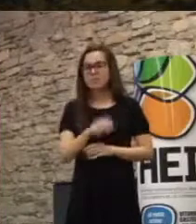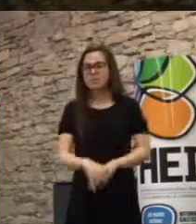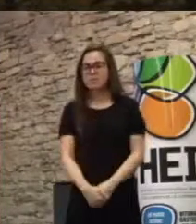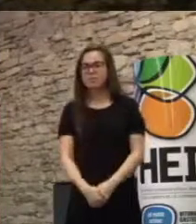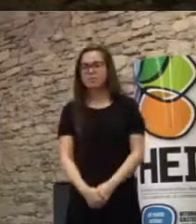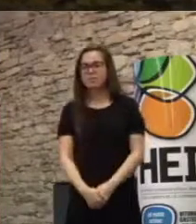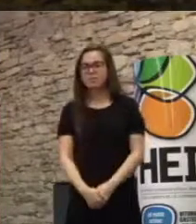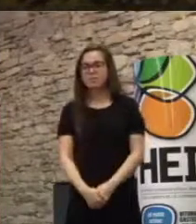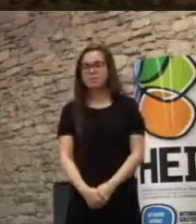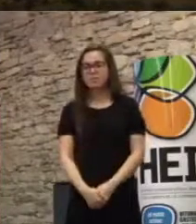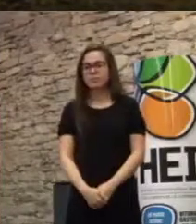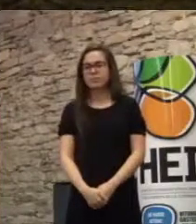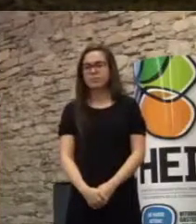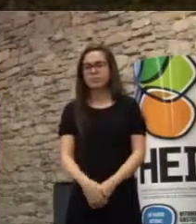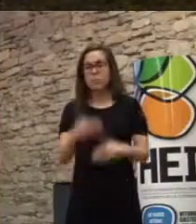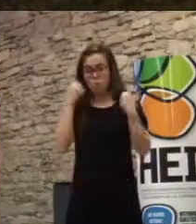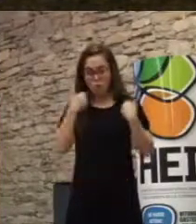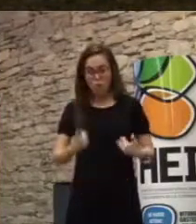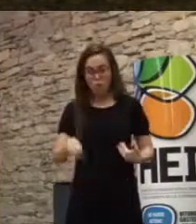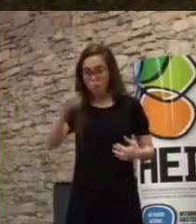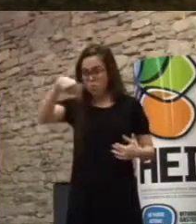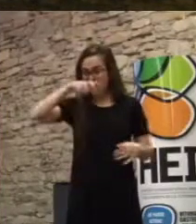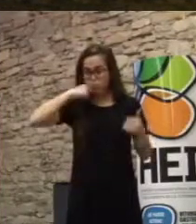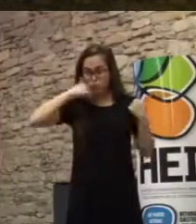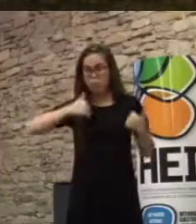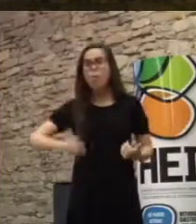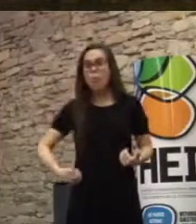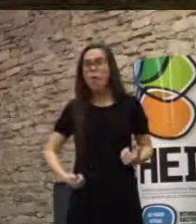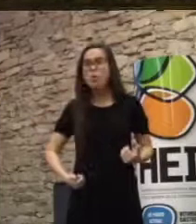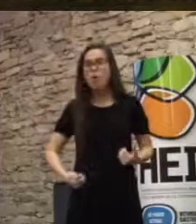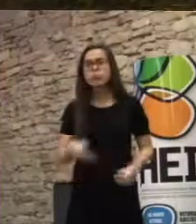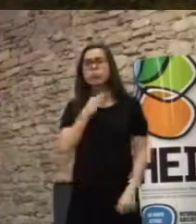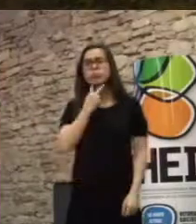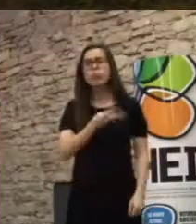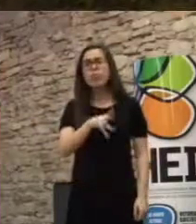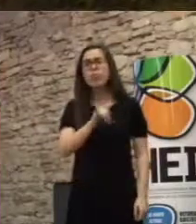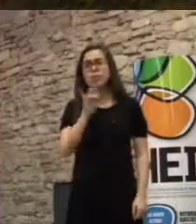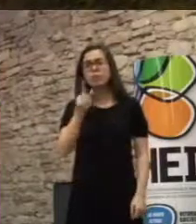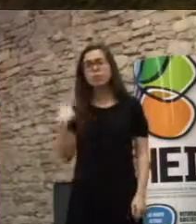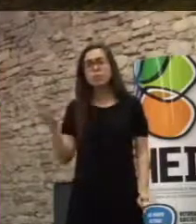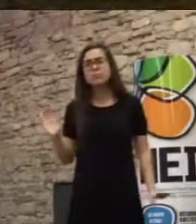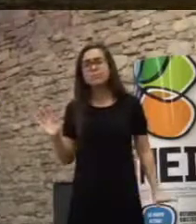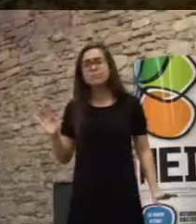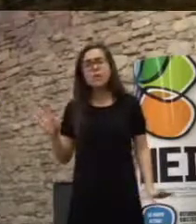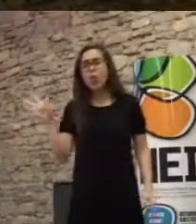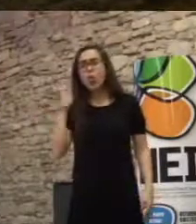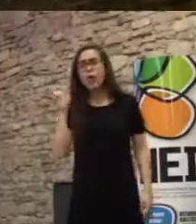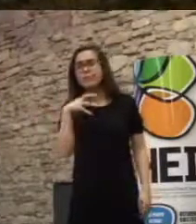el cuerpo vuestro cuerpo habla tan alto que lo que tú dices no lo puedo oír